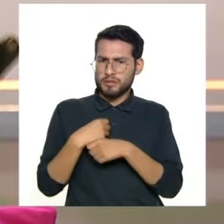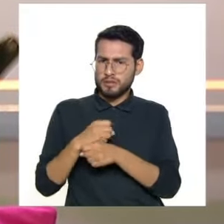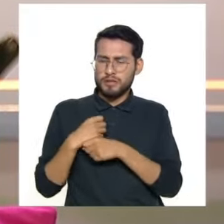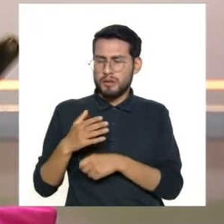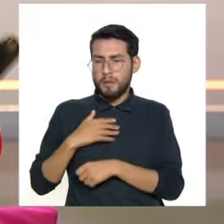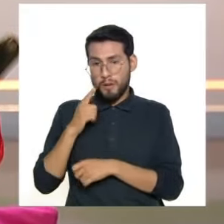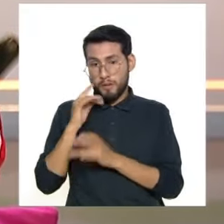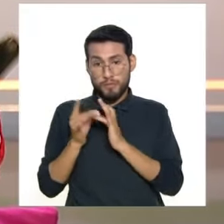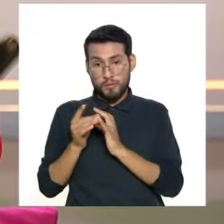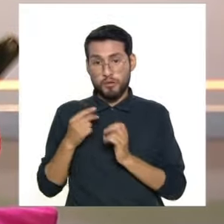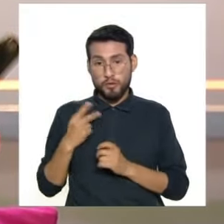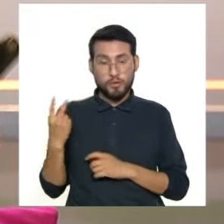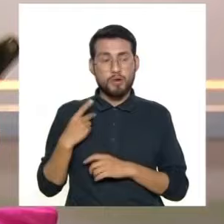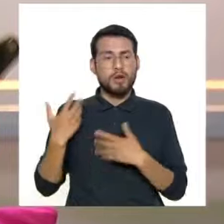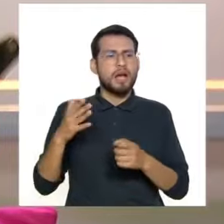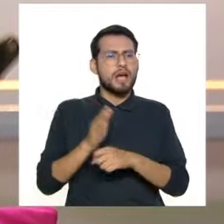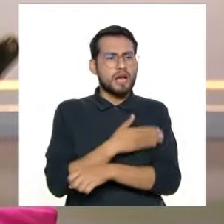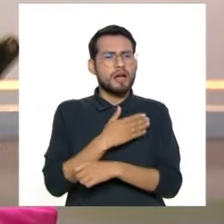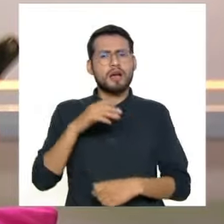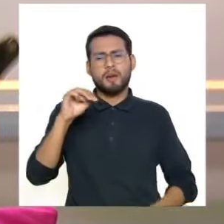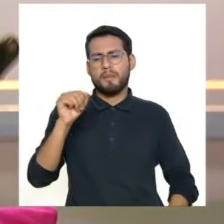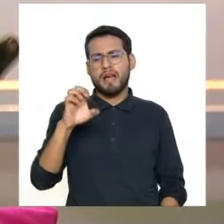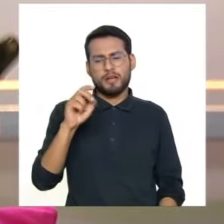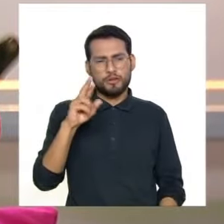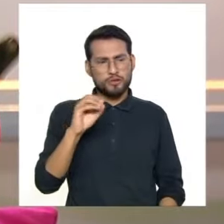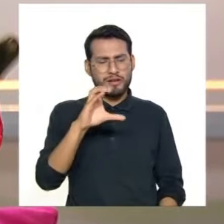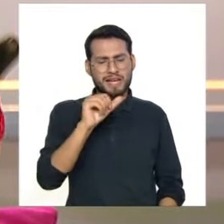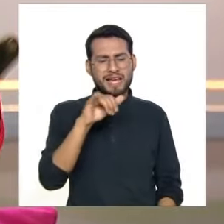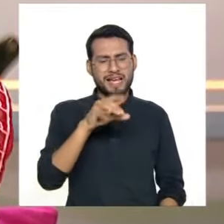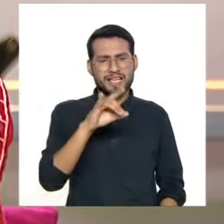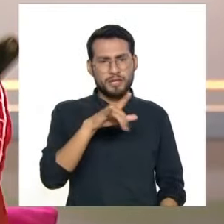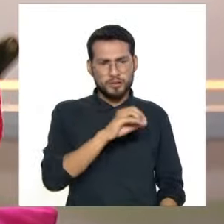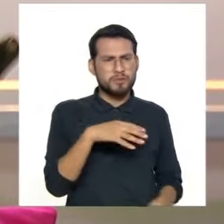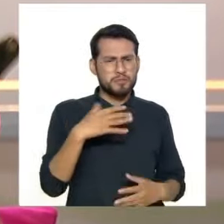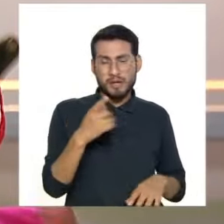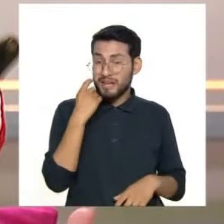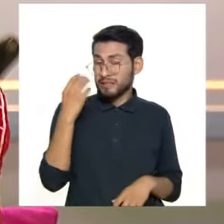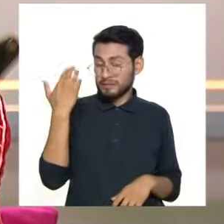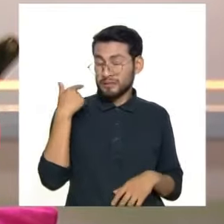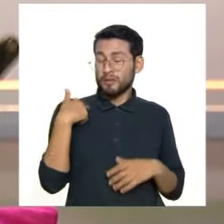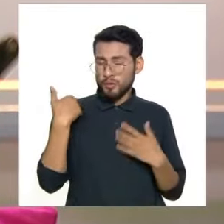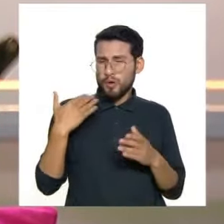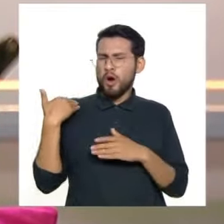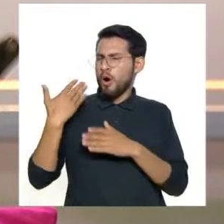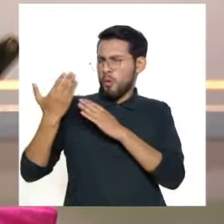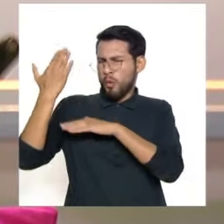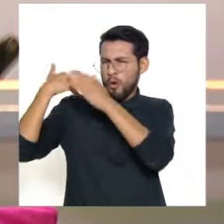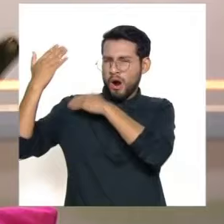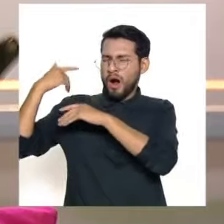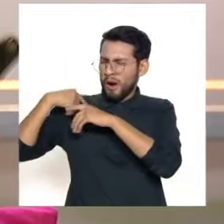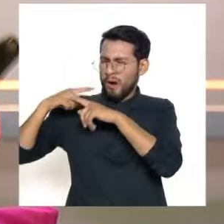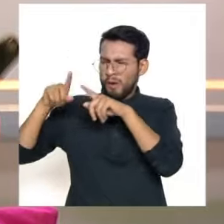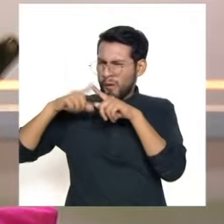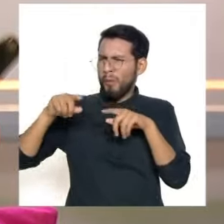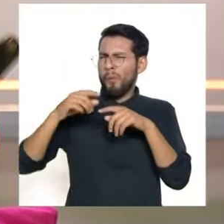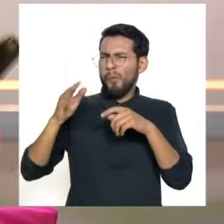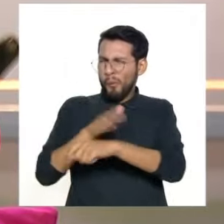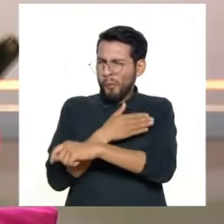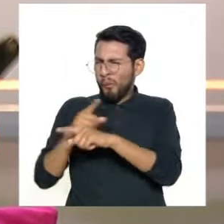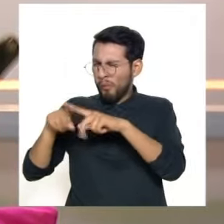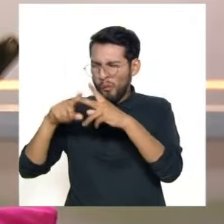esposo y yo de los de las canciones del maestro escajadillo eh desde hace un tiempo Yo vengo diversificando mucho mi repertorio